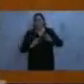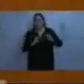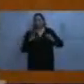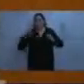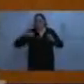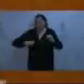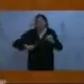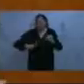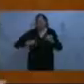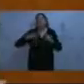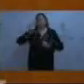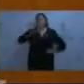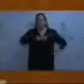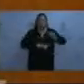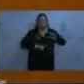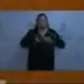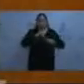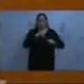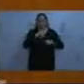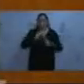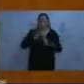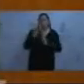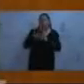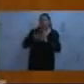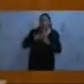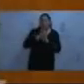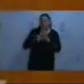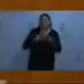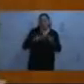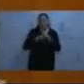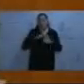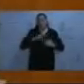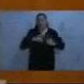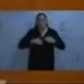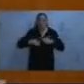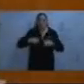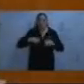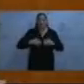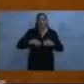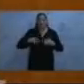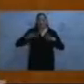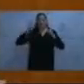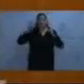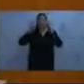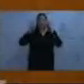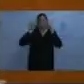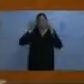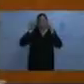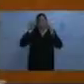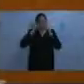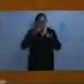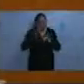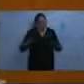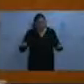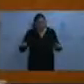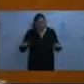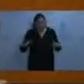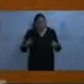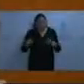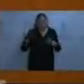generando el problema al que yo le hago referencia sobre la tuberculosis bovina. Ustedes lo que siguen es generando incertidumbre,